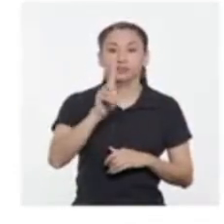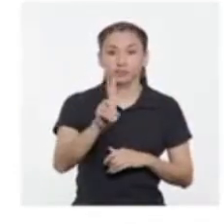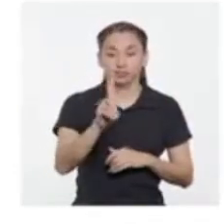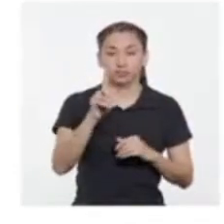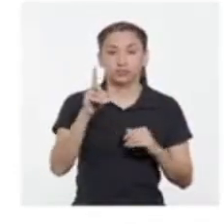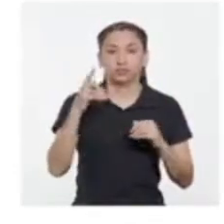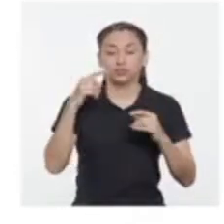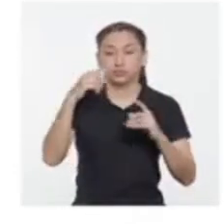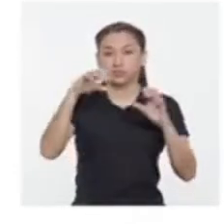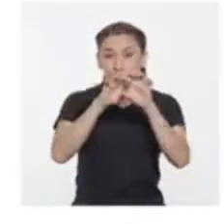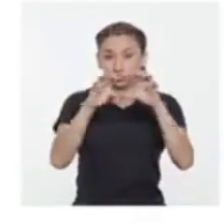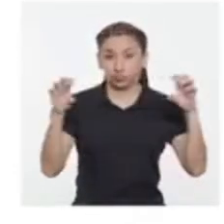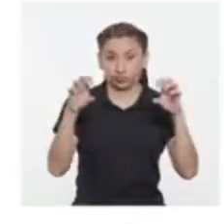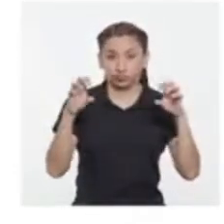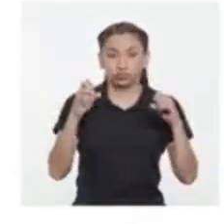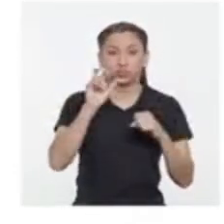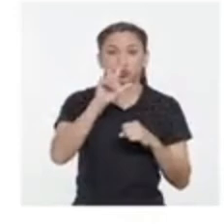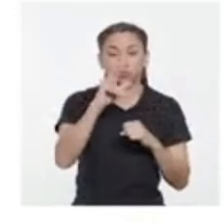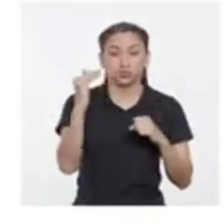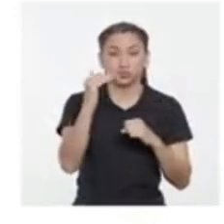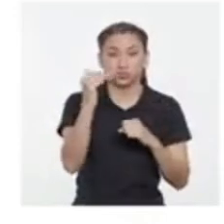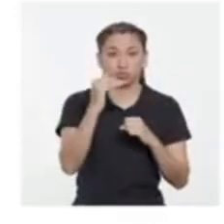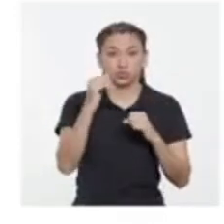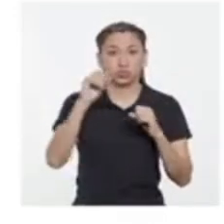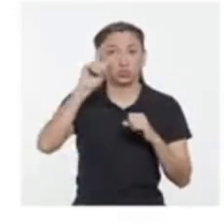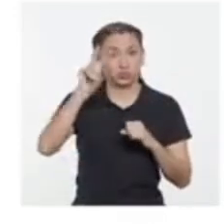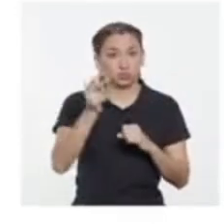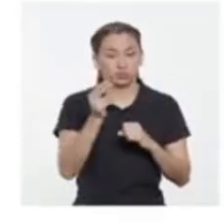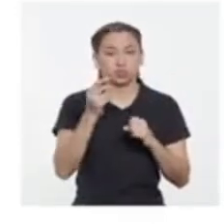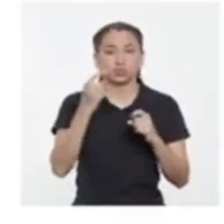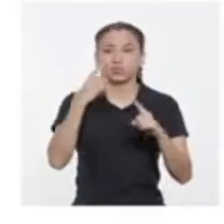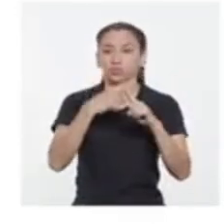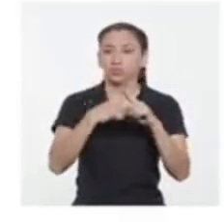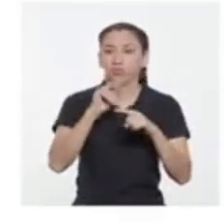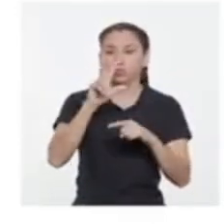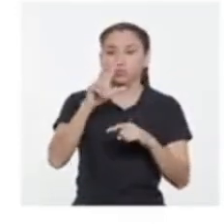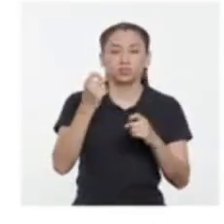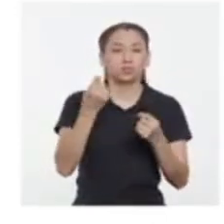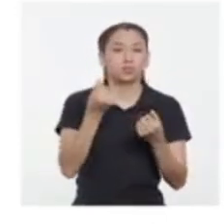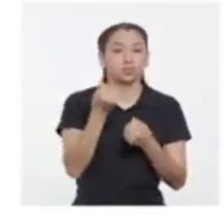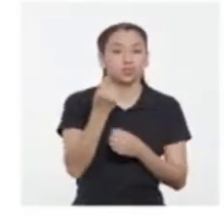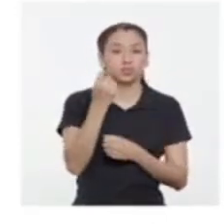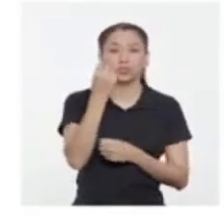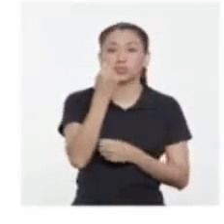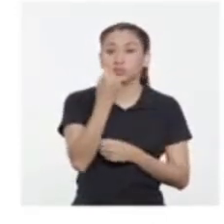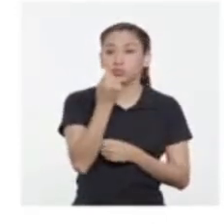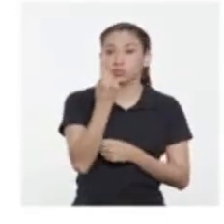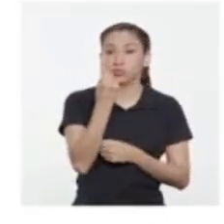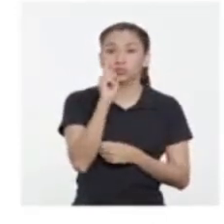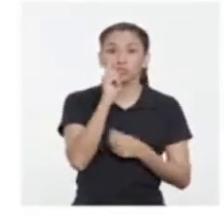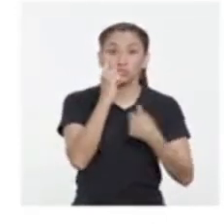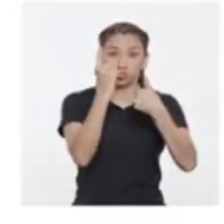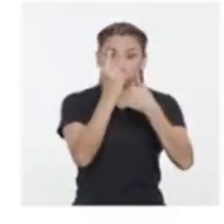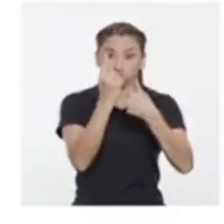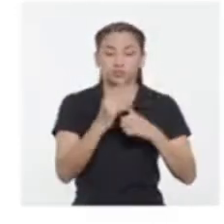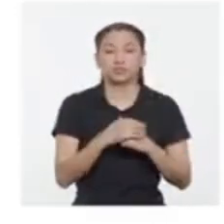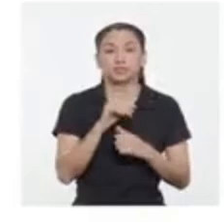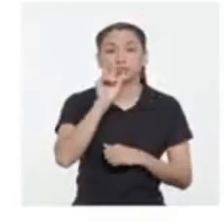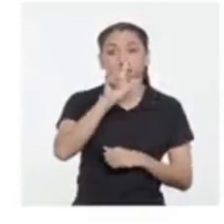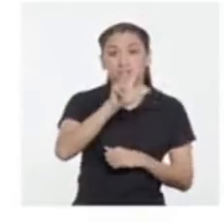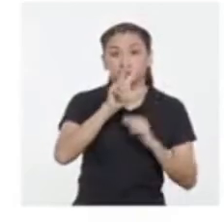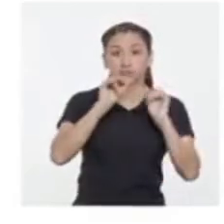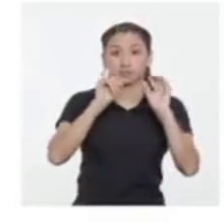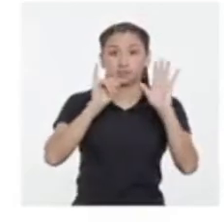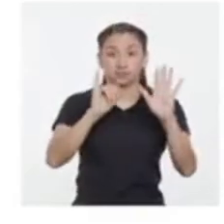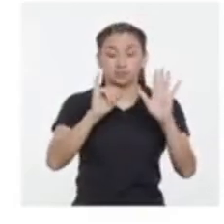de PVC de 3/4 de pulgadas por 6 metros de largo a un costo de 11 soles cada unidad.